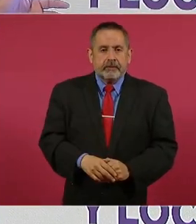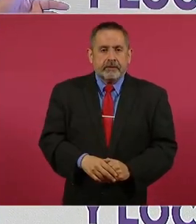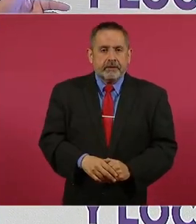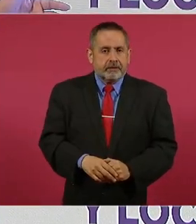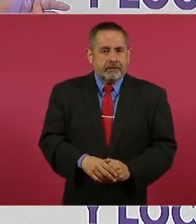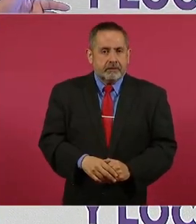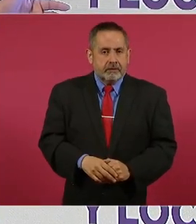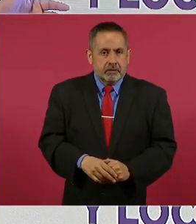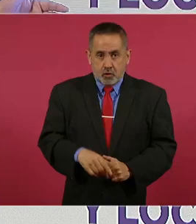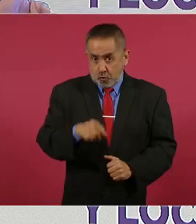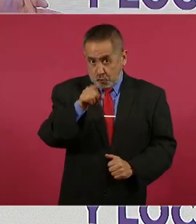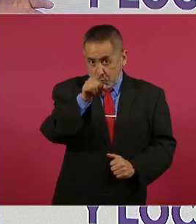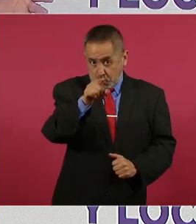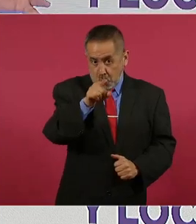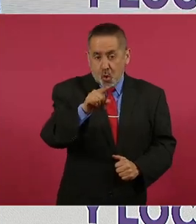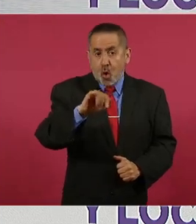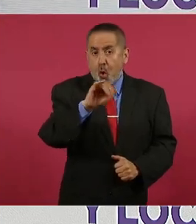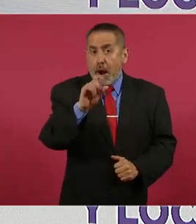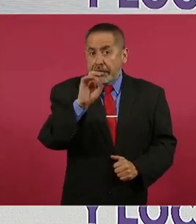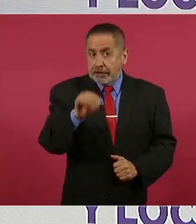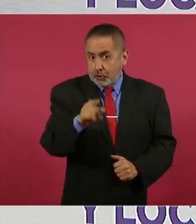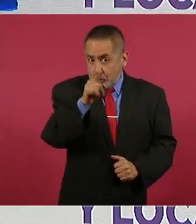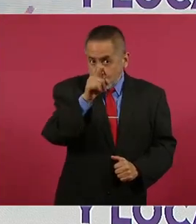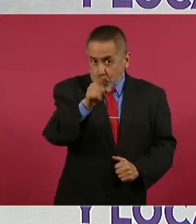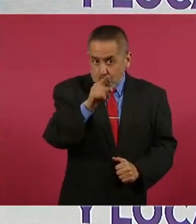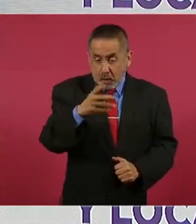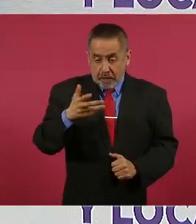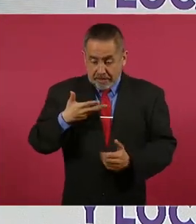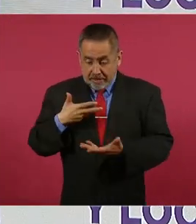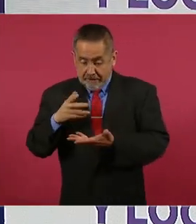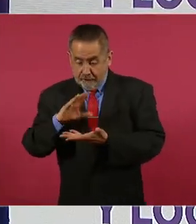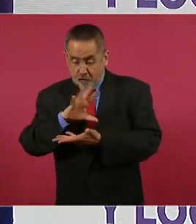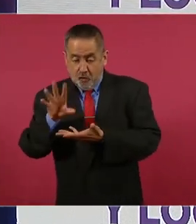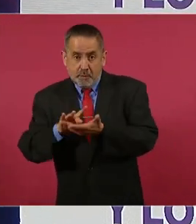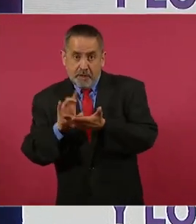y cuando tengas toda la información,